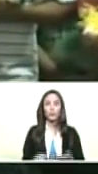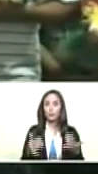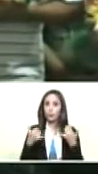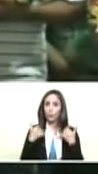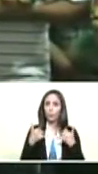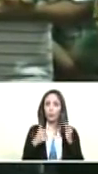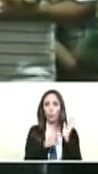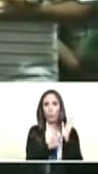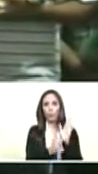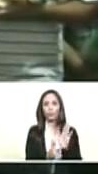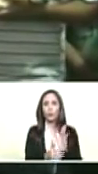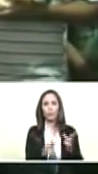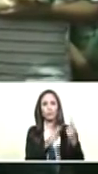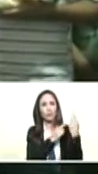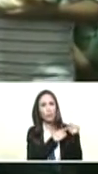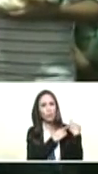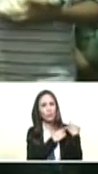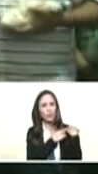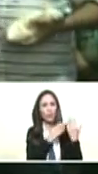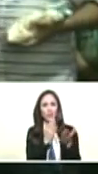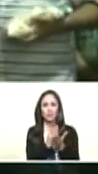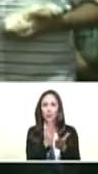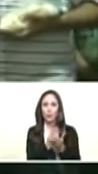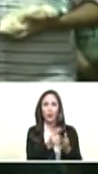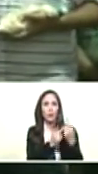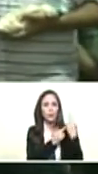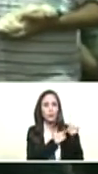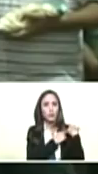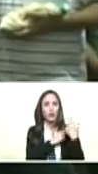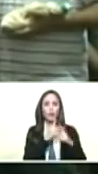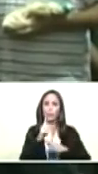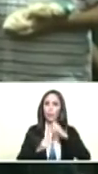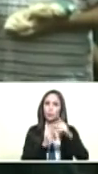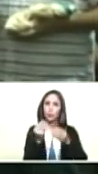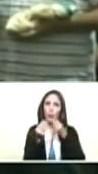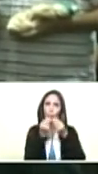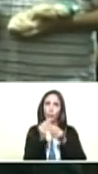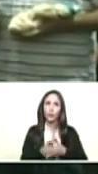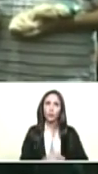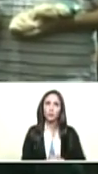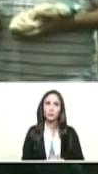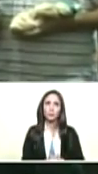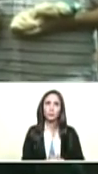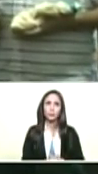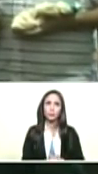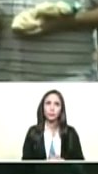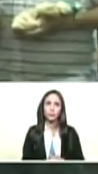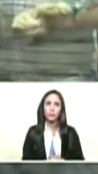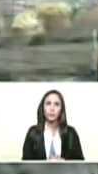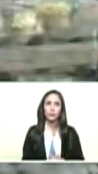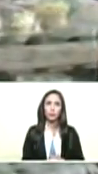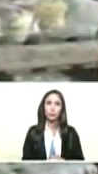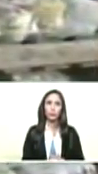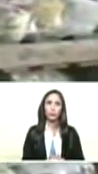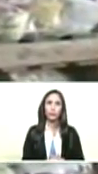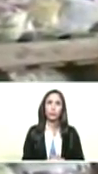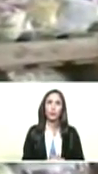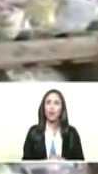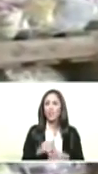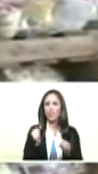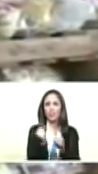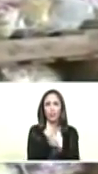queremos decir el compromiso que tenemos con la seguridad agroalimentaria del país. La fuerza laboral de aquí, de esta